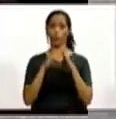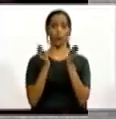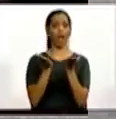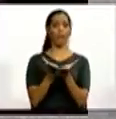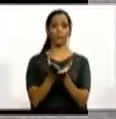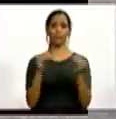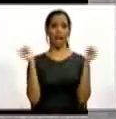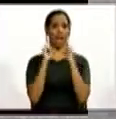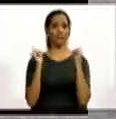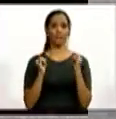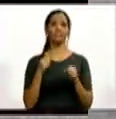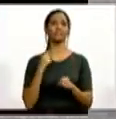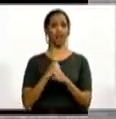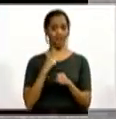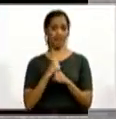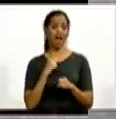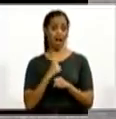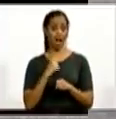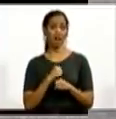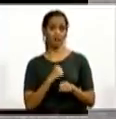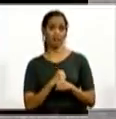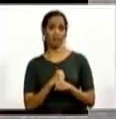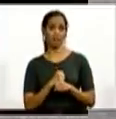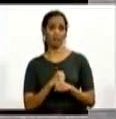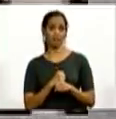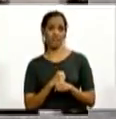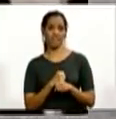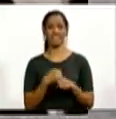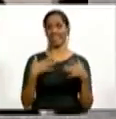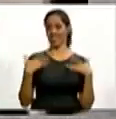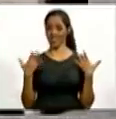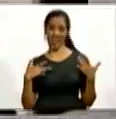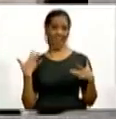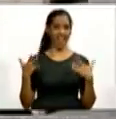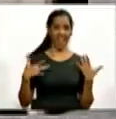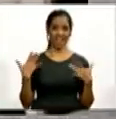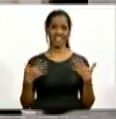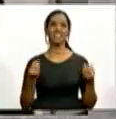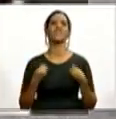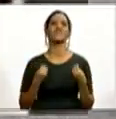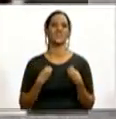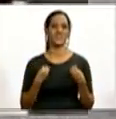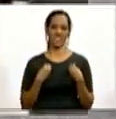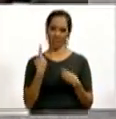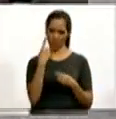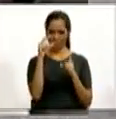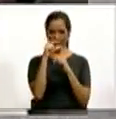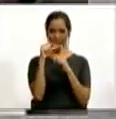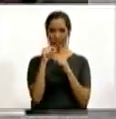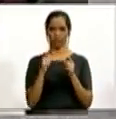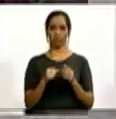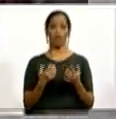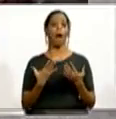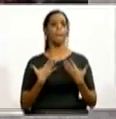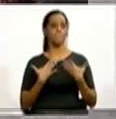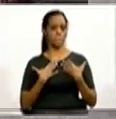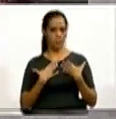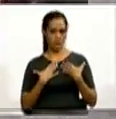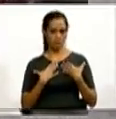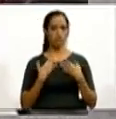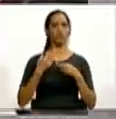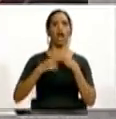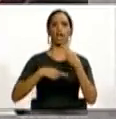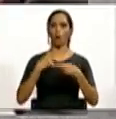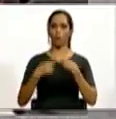feliz, se trabajaba, se divertía, se vivía, en una palabra. Para mí una